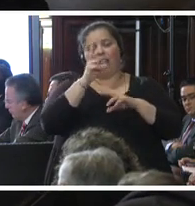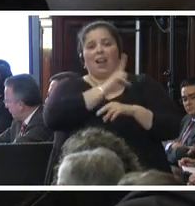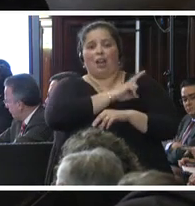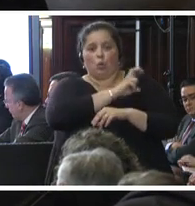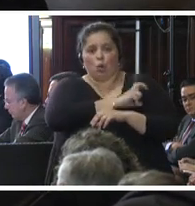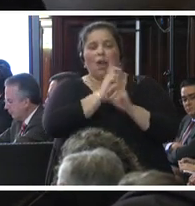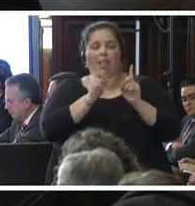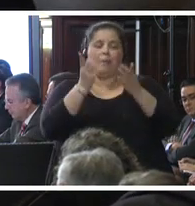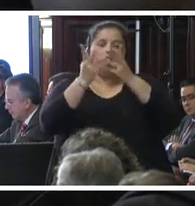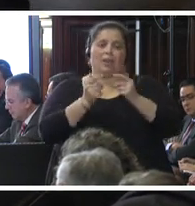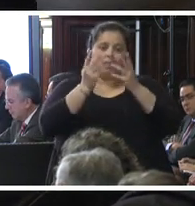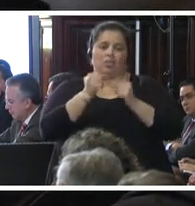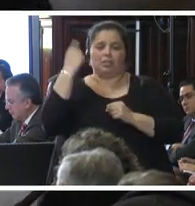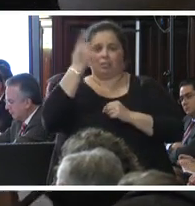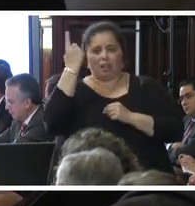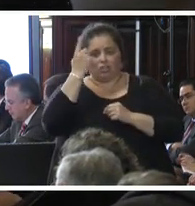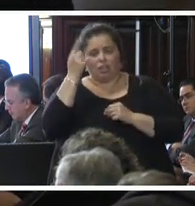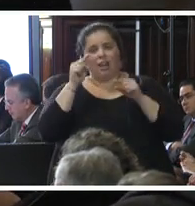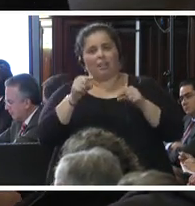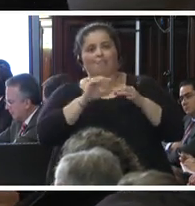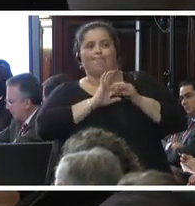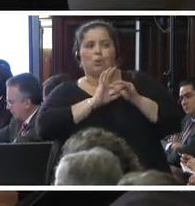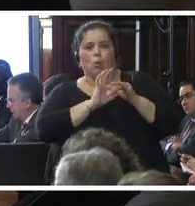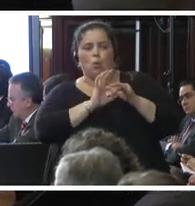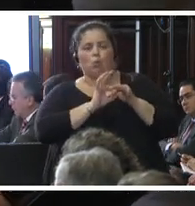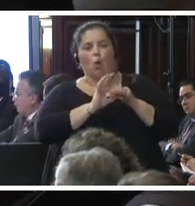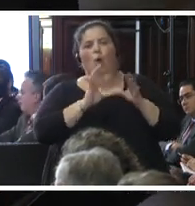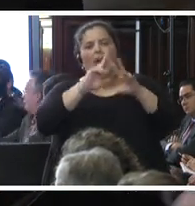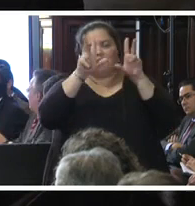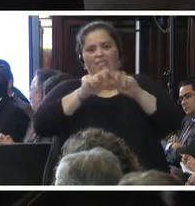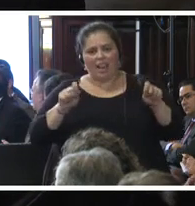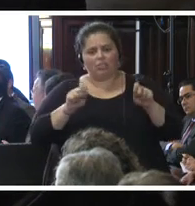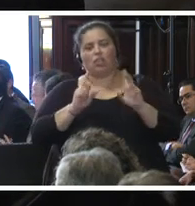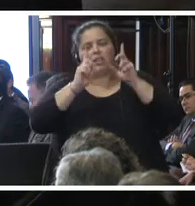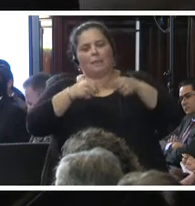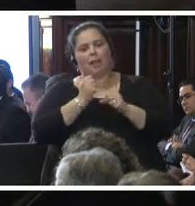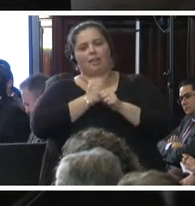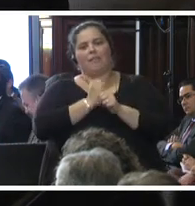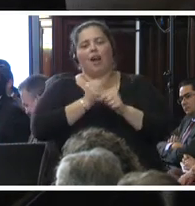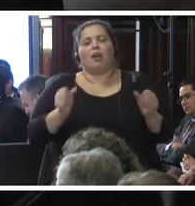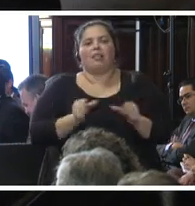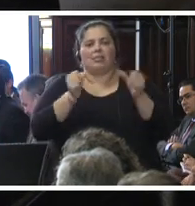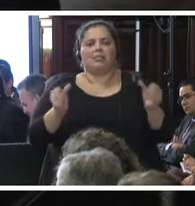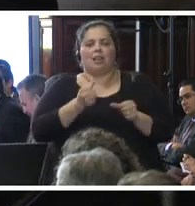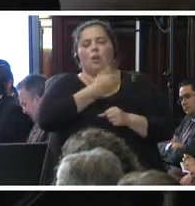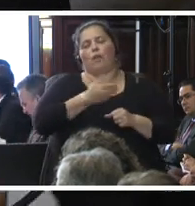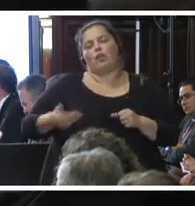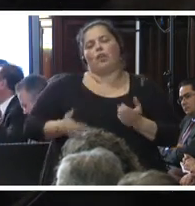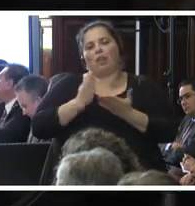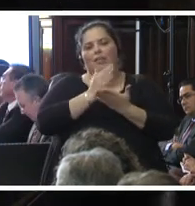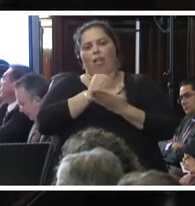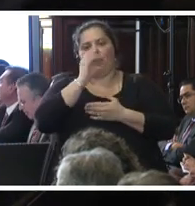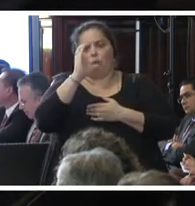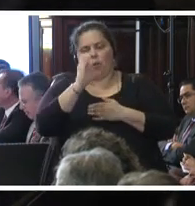organizaciones internacionales, de la mano de la Federación y del trabajo que está haciendo el gobierno del estado de Coahuila.